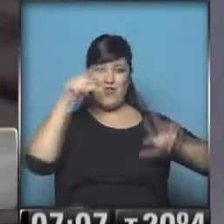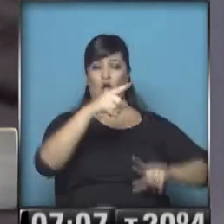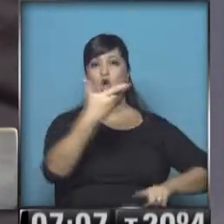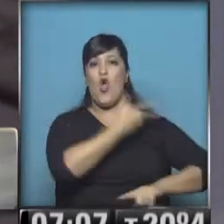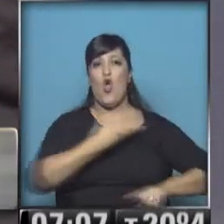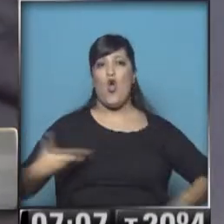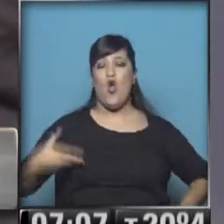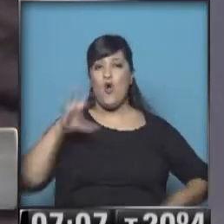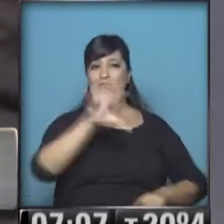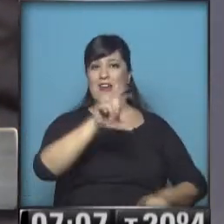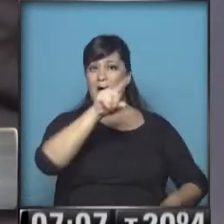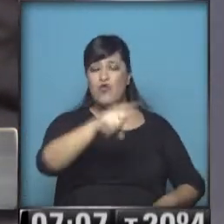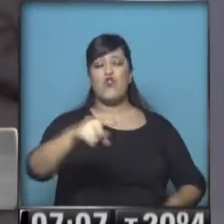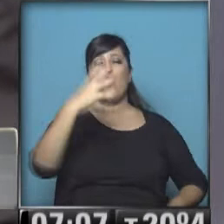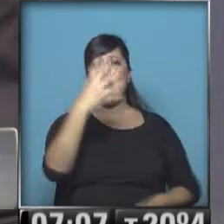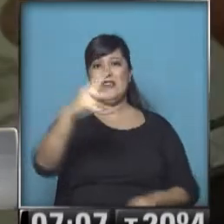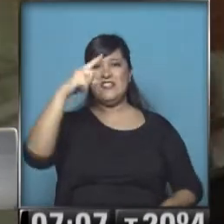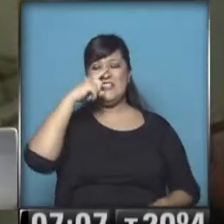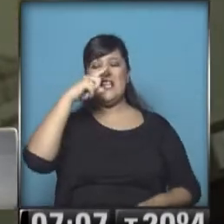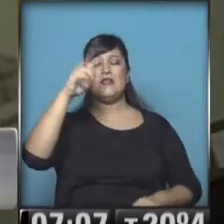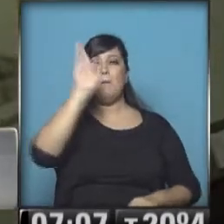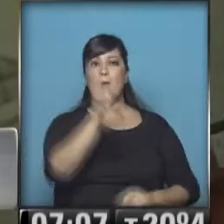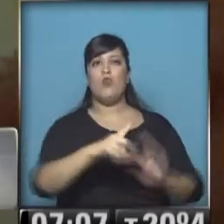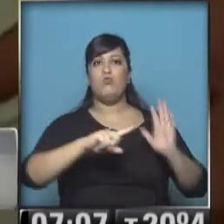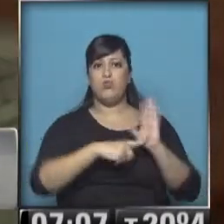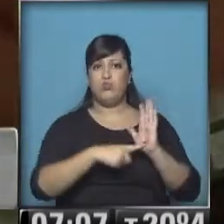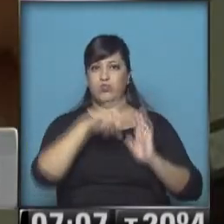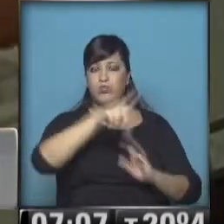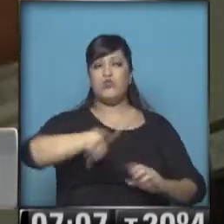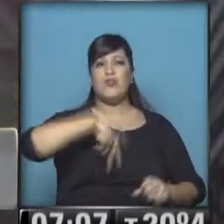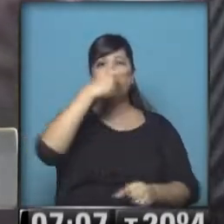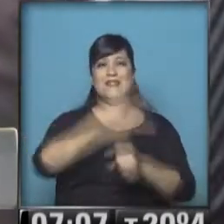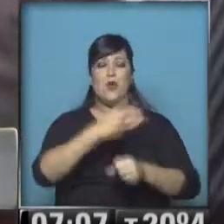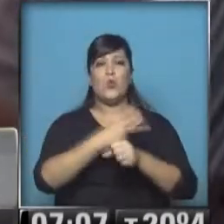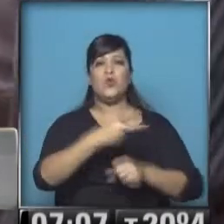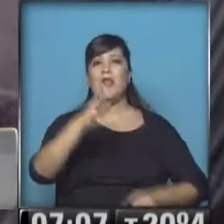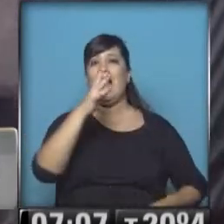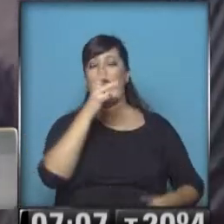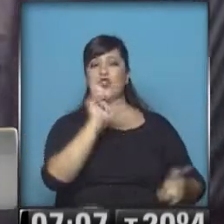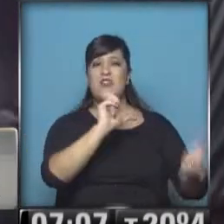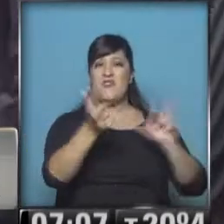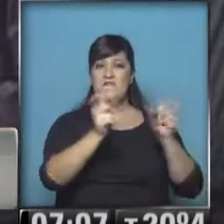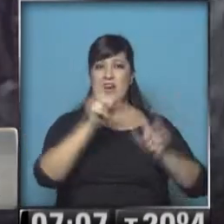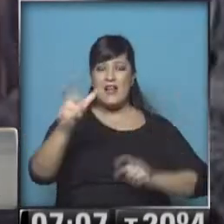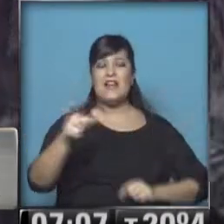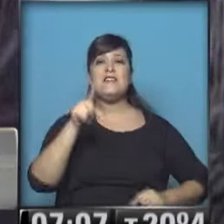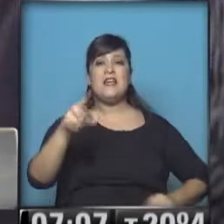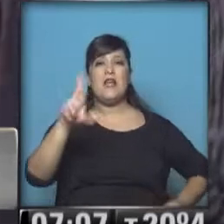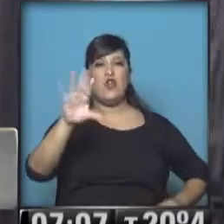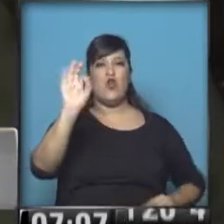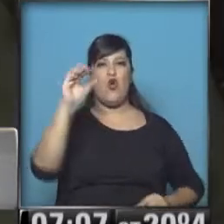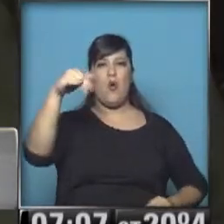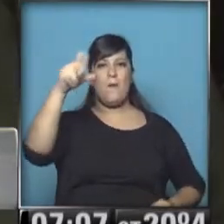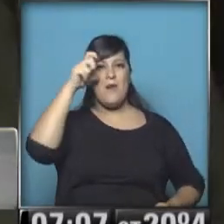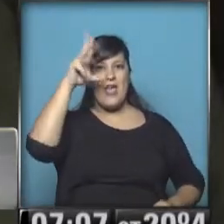logró más del 47% de los votos y en segundo lugar, pero con 14 puntos de diferencia, estaba Juan Carlos Romero. A ver, se ha dado